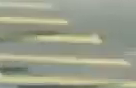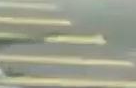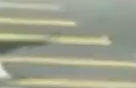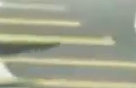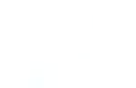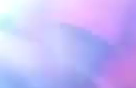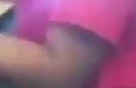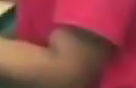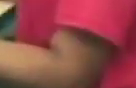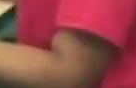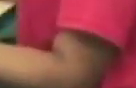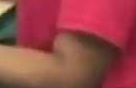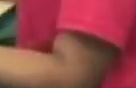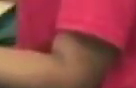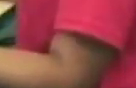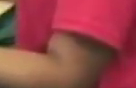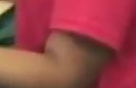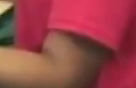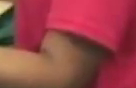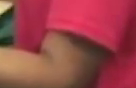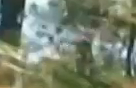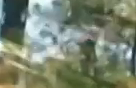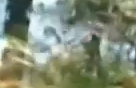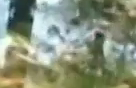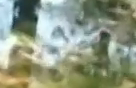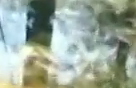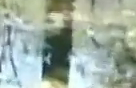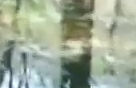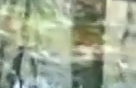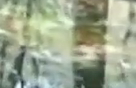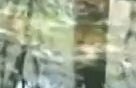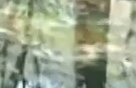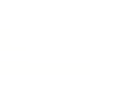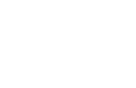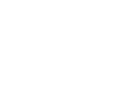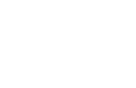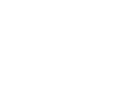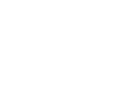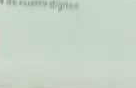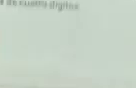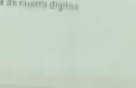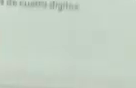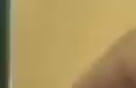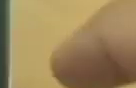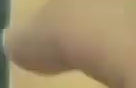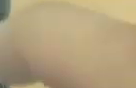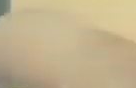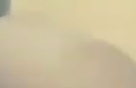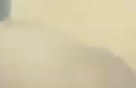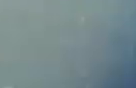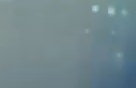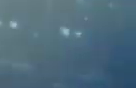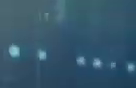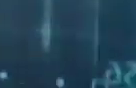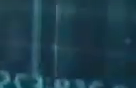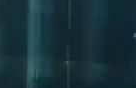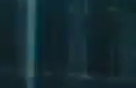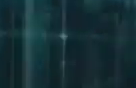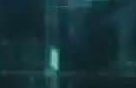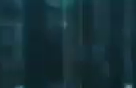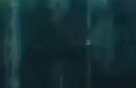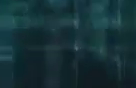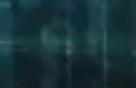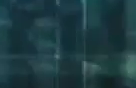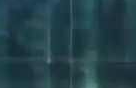y al pueblo. El carné de la patria está en la era digital para construir la Venezuela